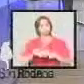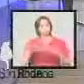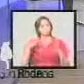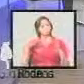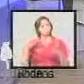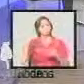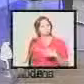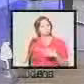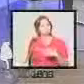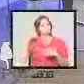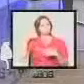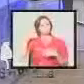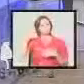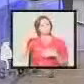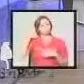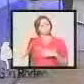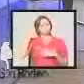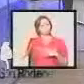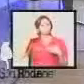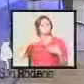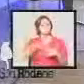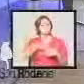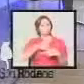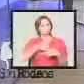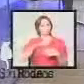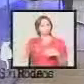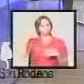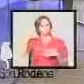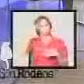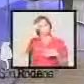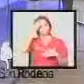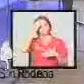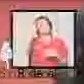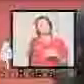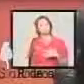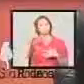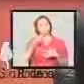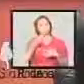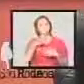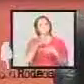El requisito es que la dueña de la empresa sea una mujer,